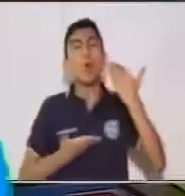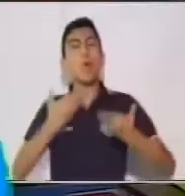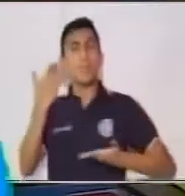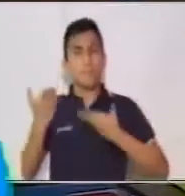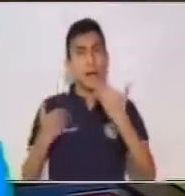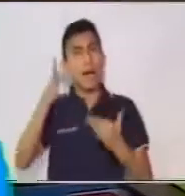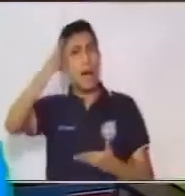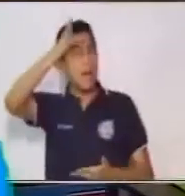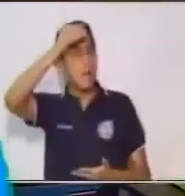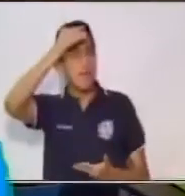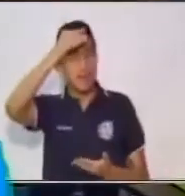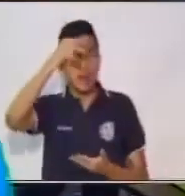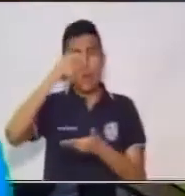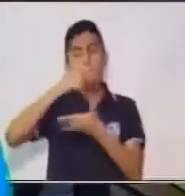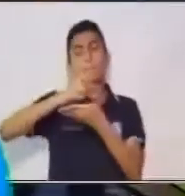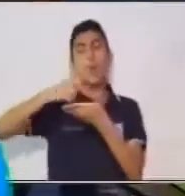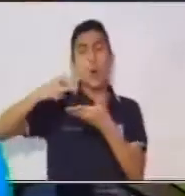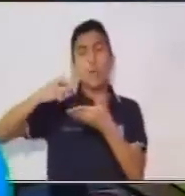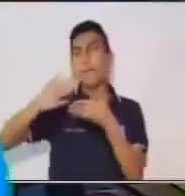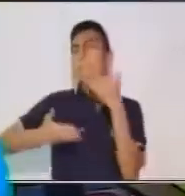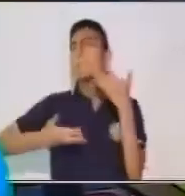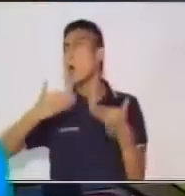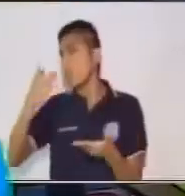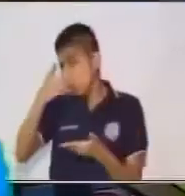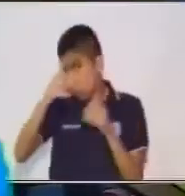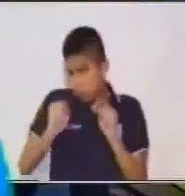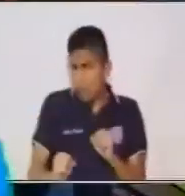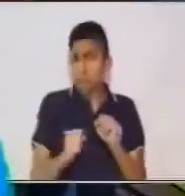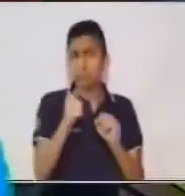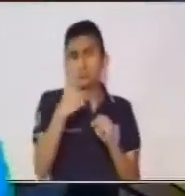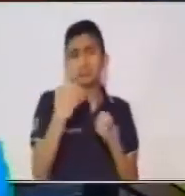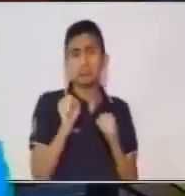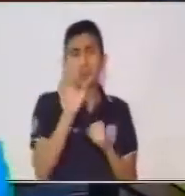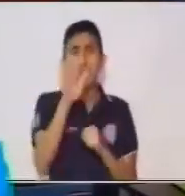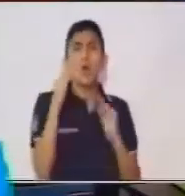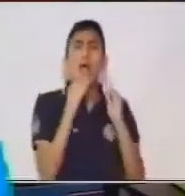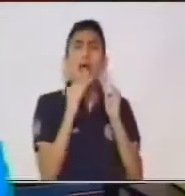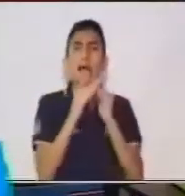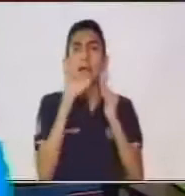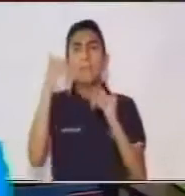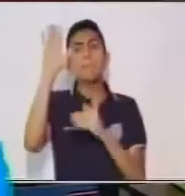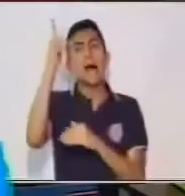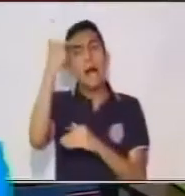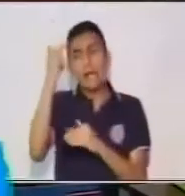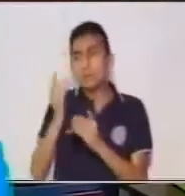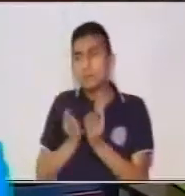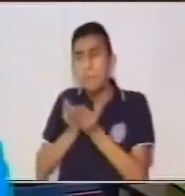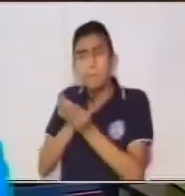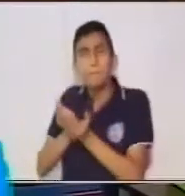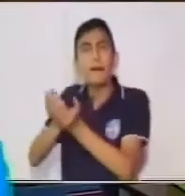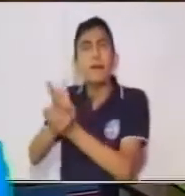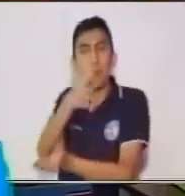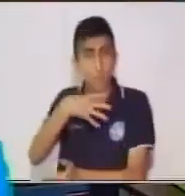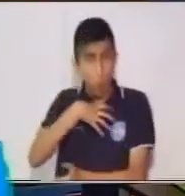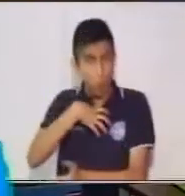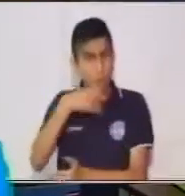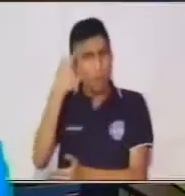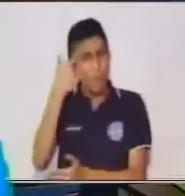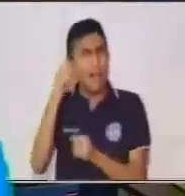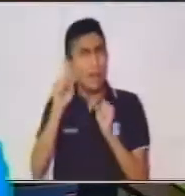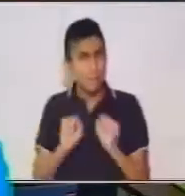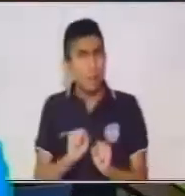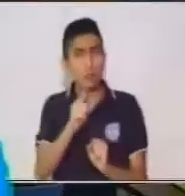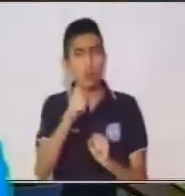casa pueden ustedes elaborar otros barquitos de papel y hacer competencias para soplar en